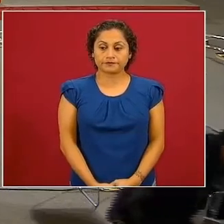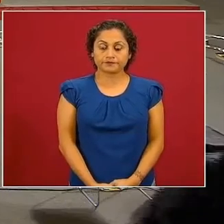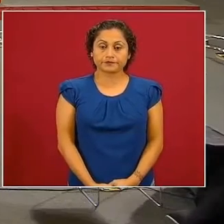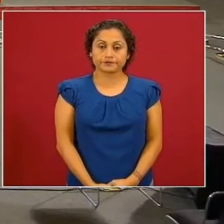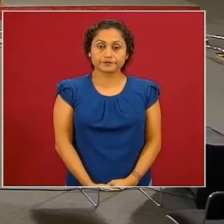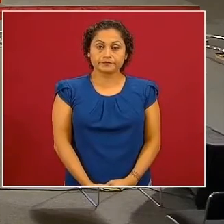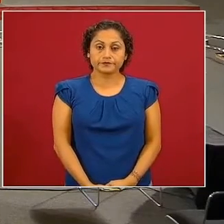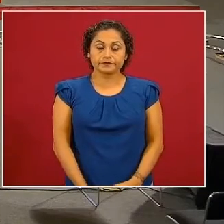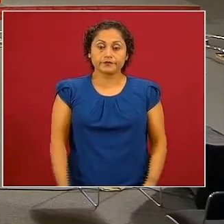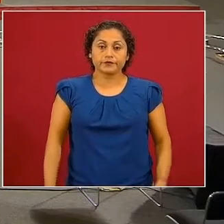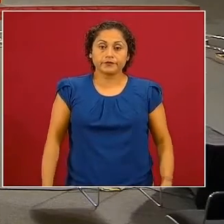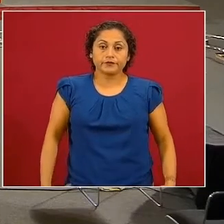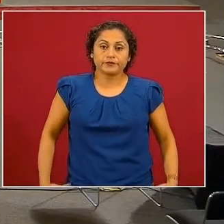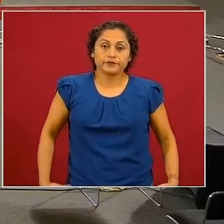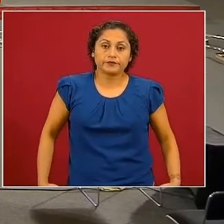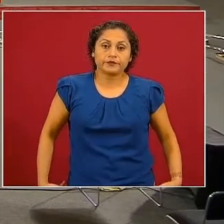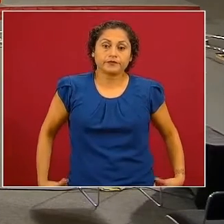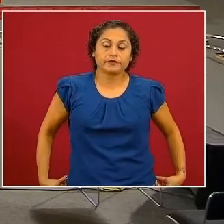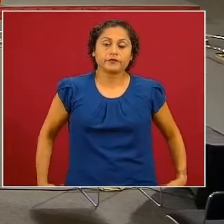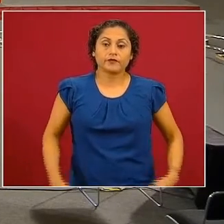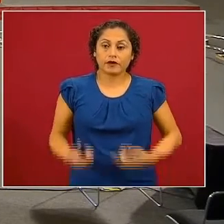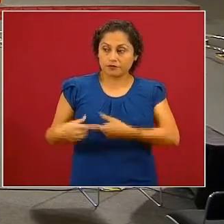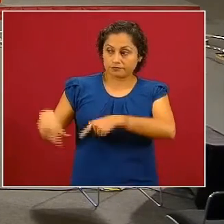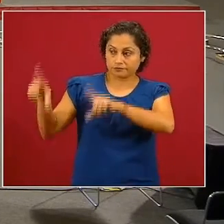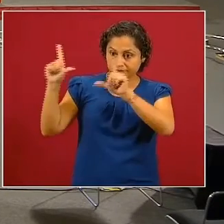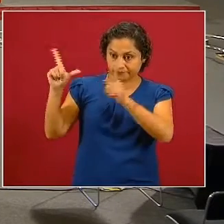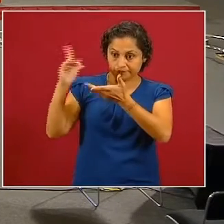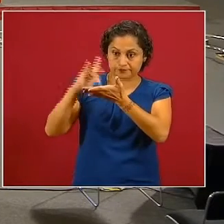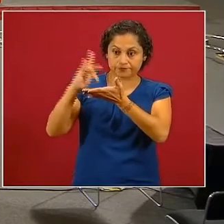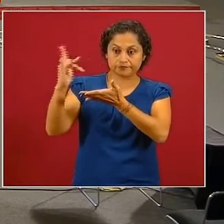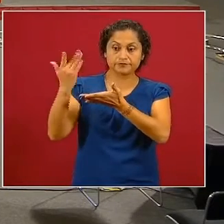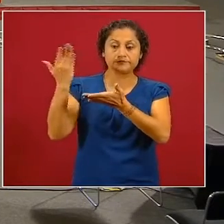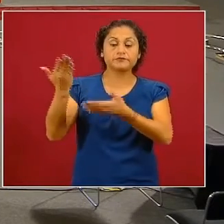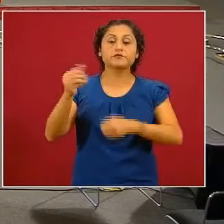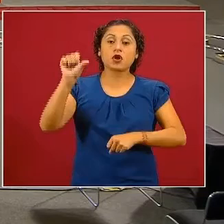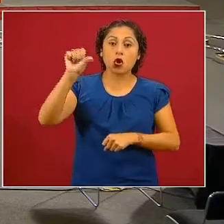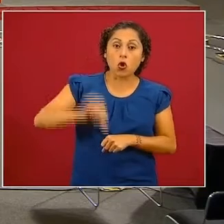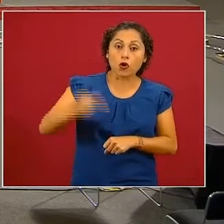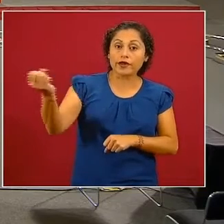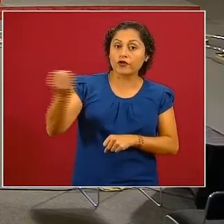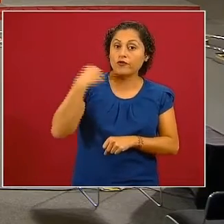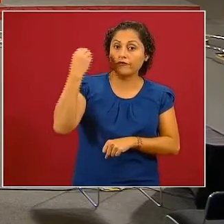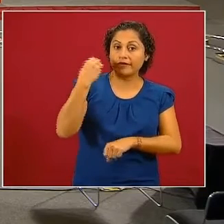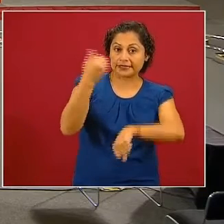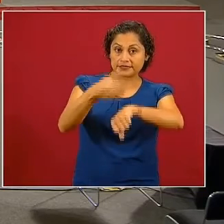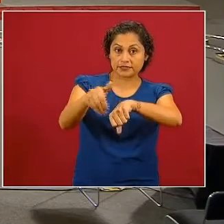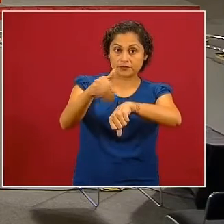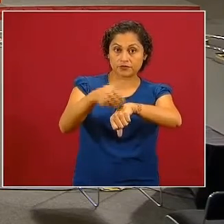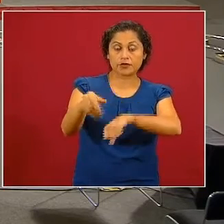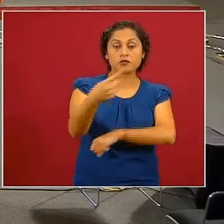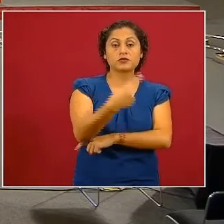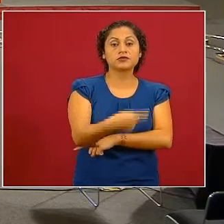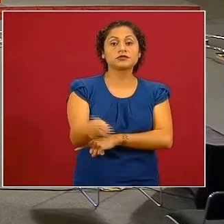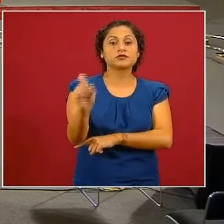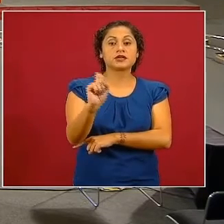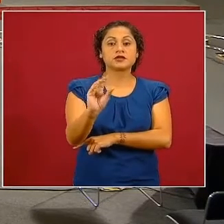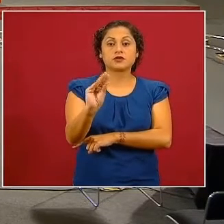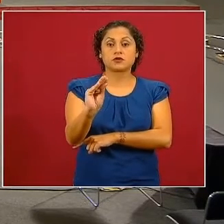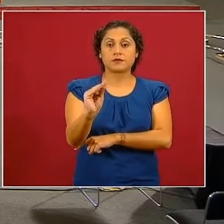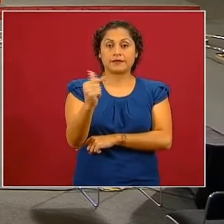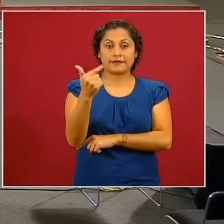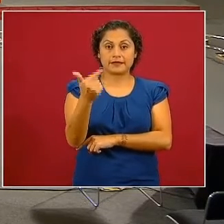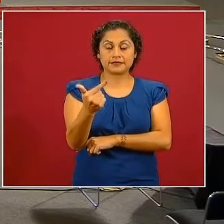ayudan con la primera diapositiva. Muchas gracias. Entonces estamos en la conferencia vespertina número